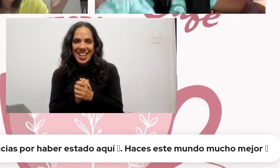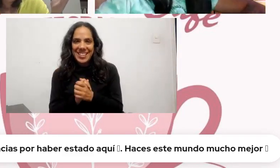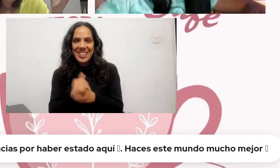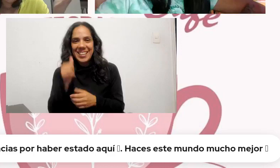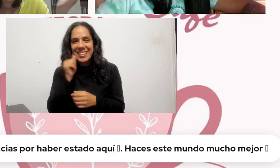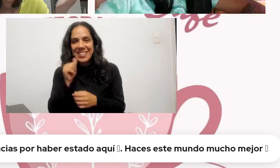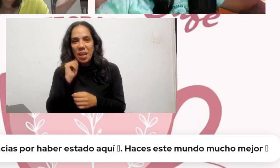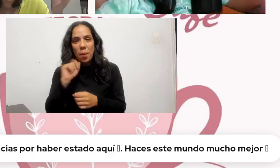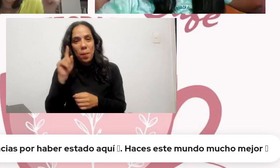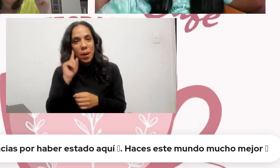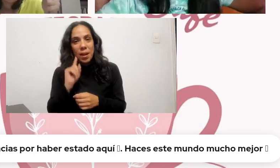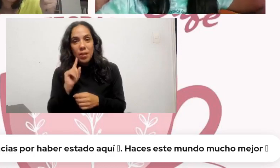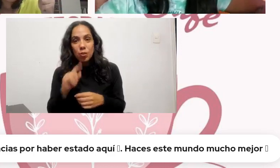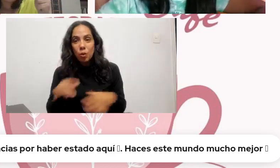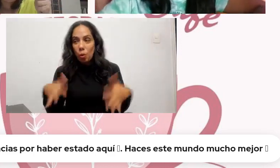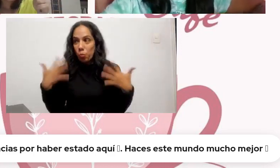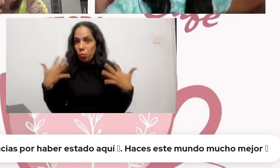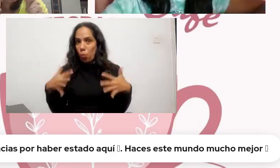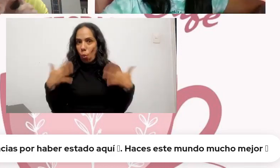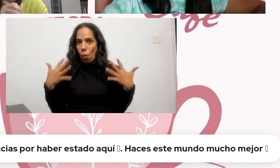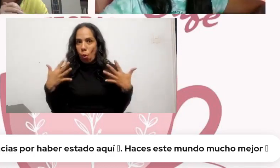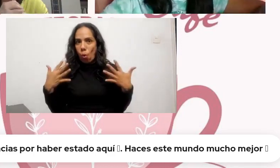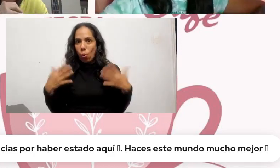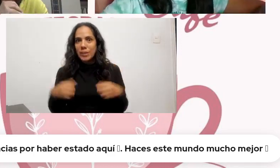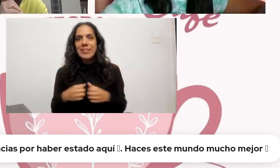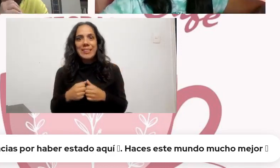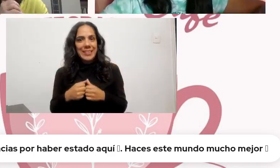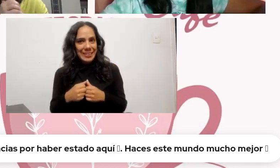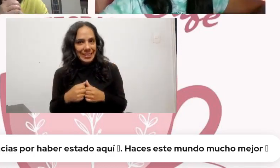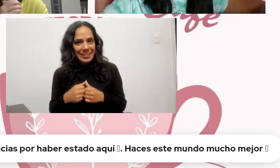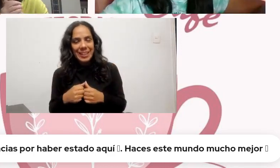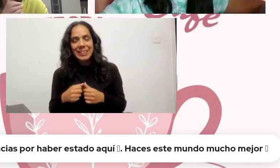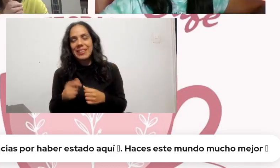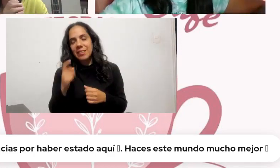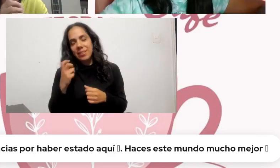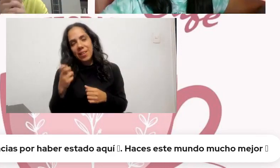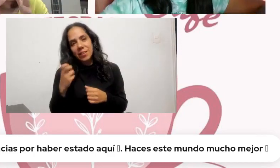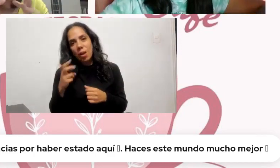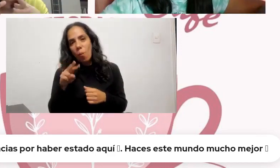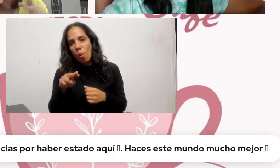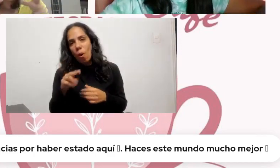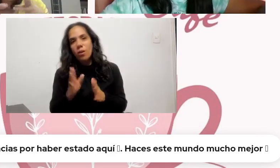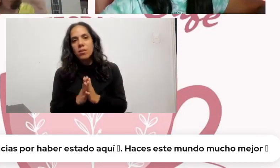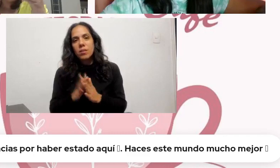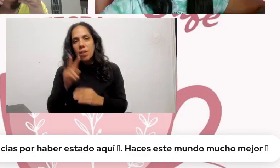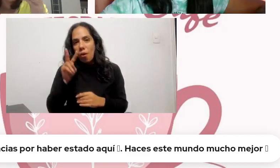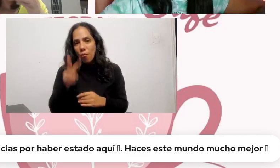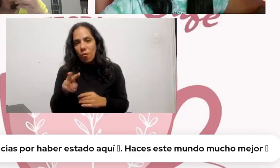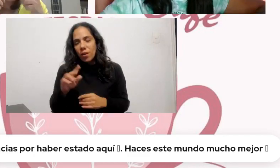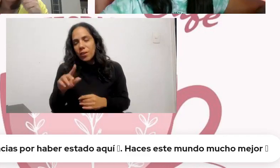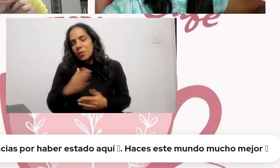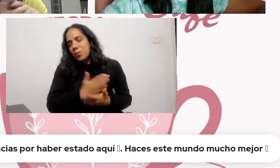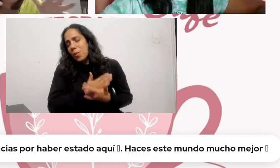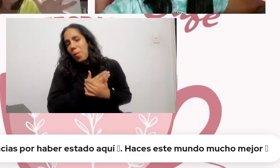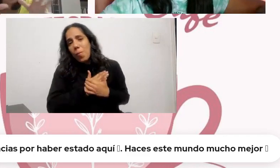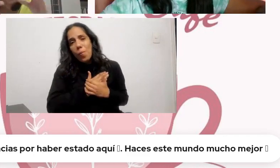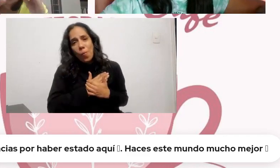mujer talentosísima y todavía tienes, y yo creo que por eso lo eres, porque eres amorosa y de